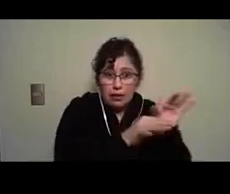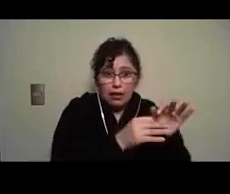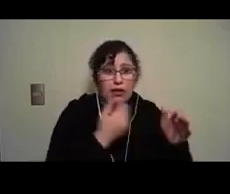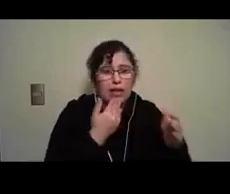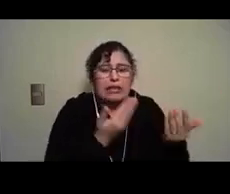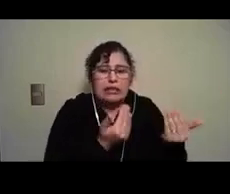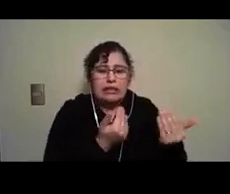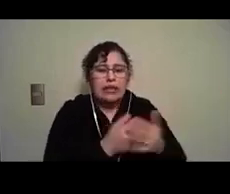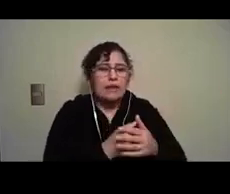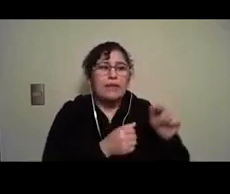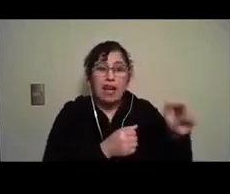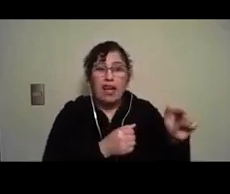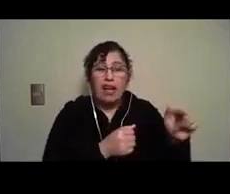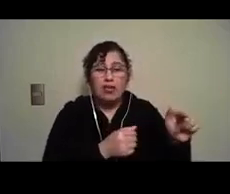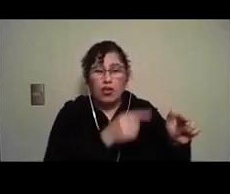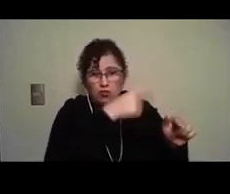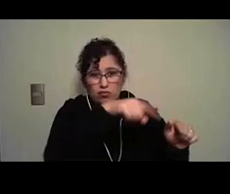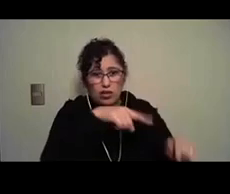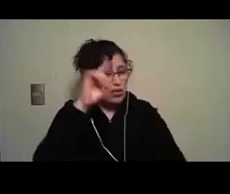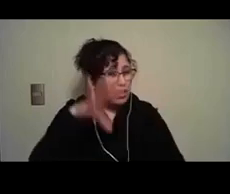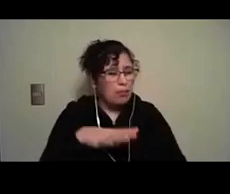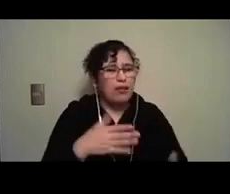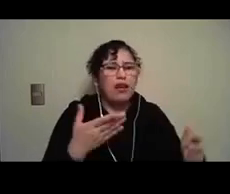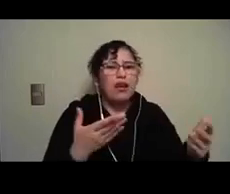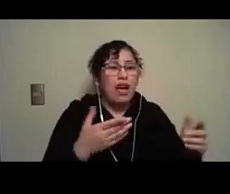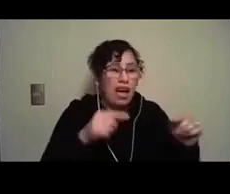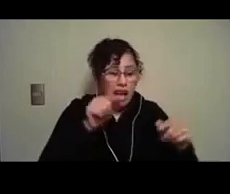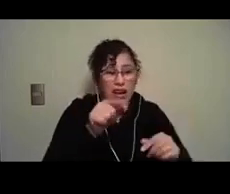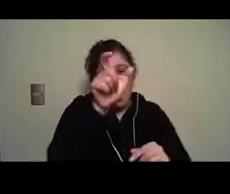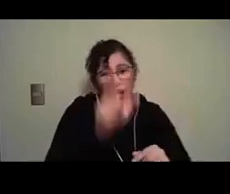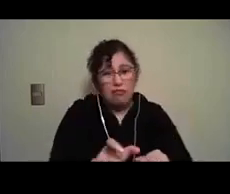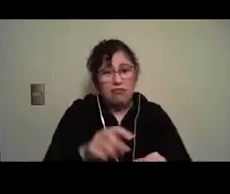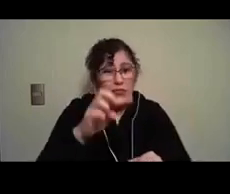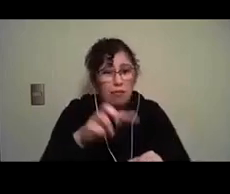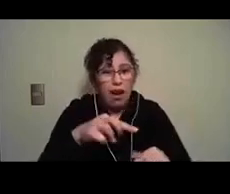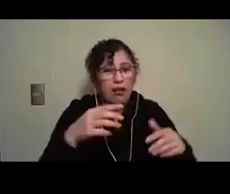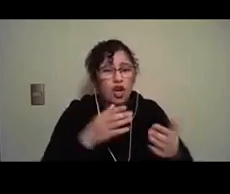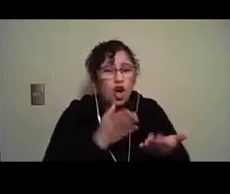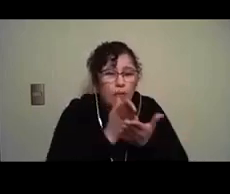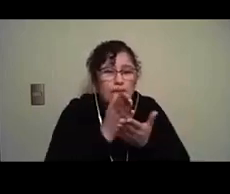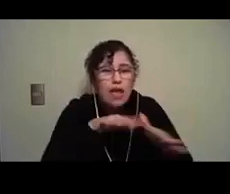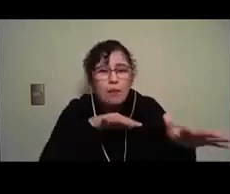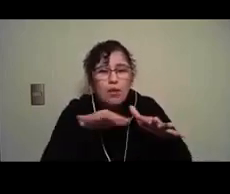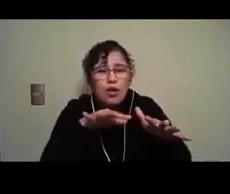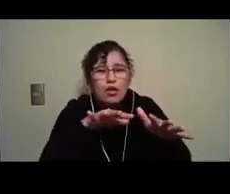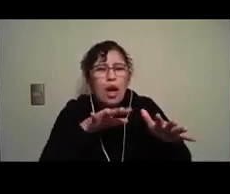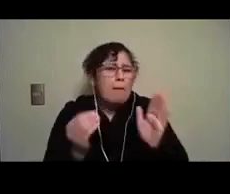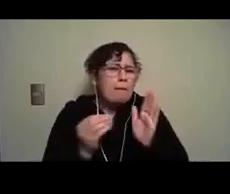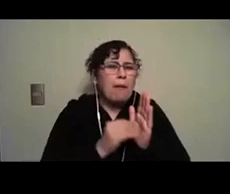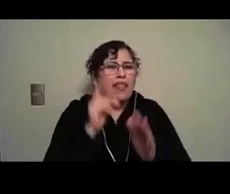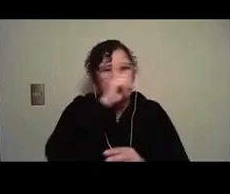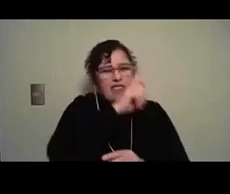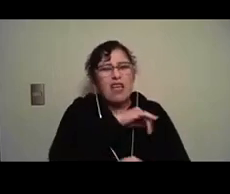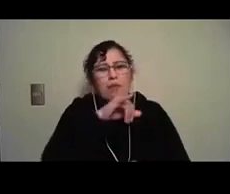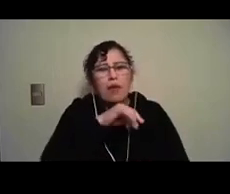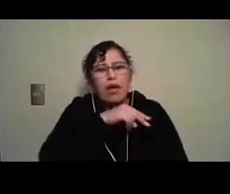ya después el adulto mayor con Alzheimer se vaya moviendo menos, es normal que después le va a costar un poquito más caminar, va a haber que sacar